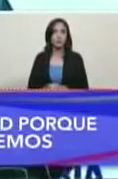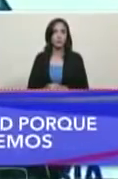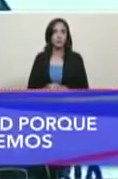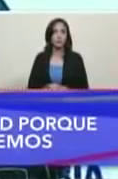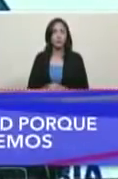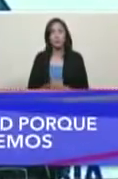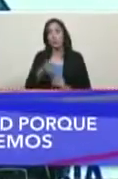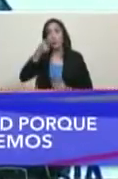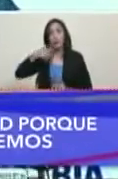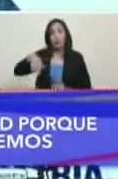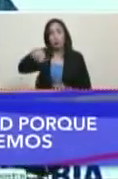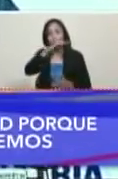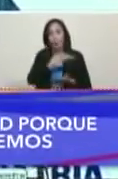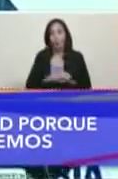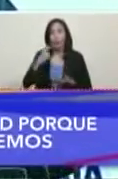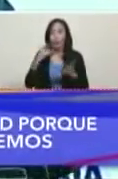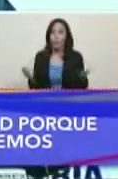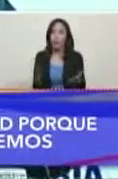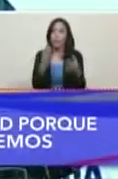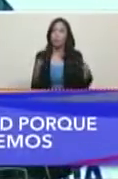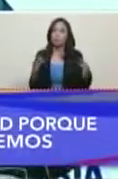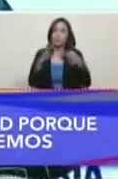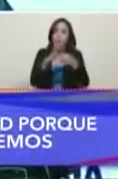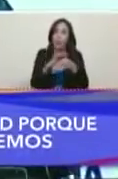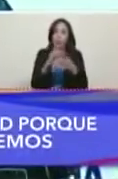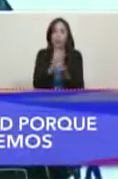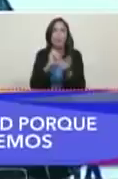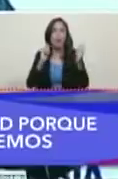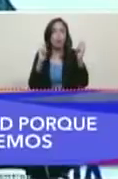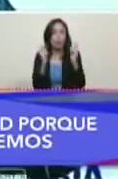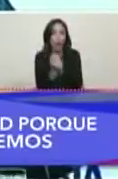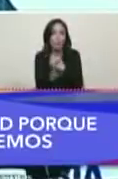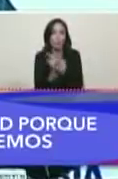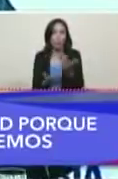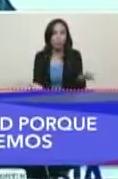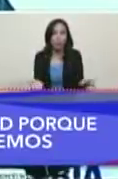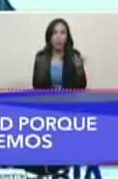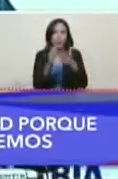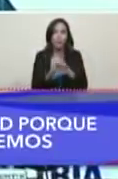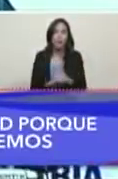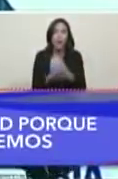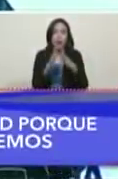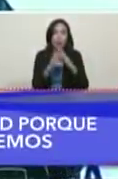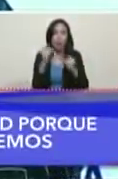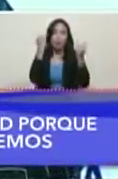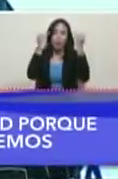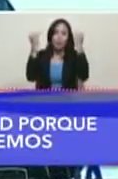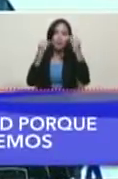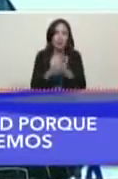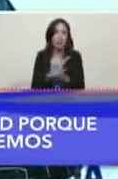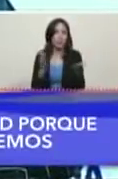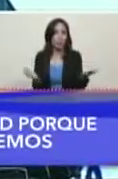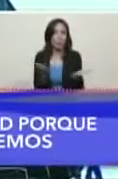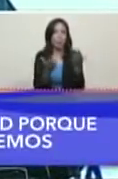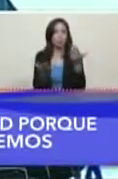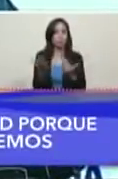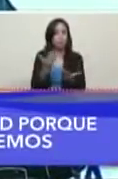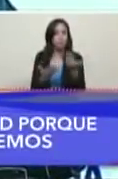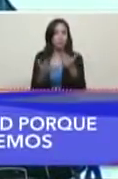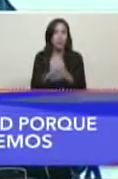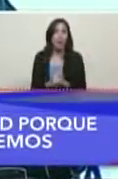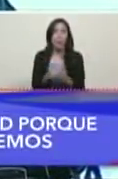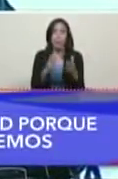poder popular. Vamos a una nueva etapa de gobierno, vamos a utilizar la cartografía social para que